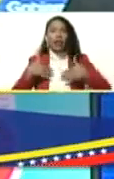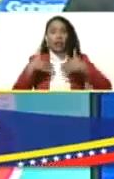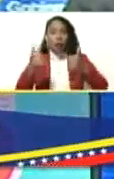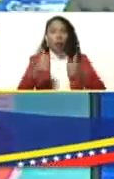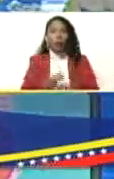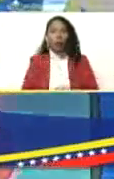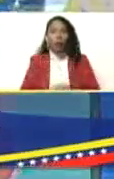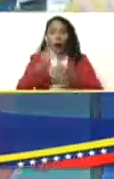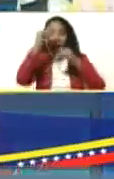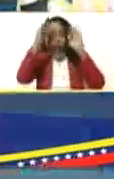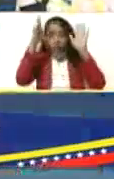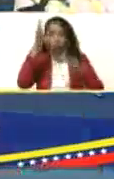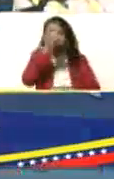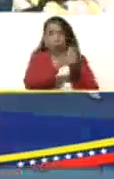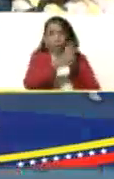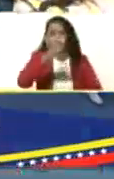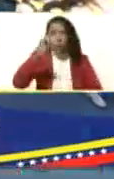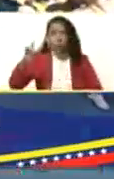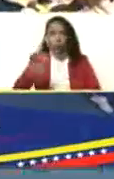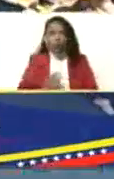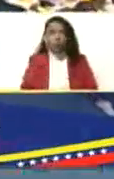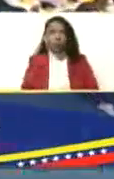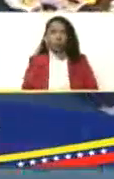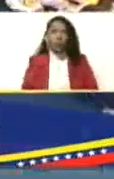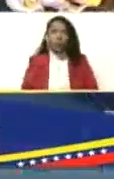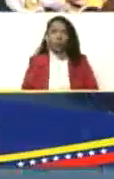de atender a la gente.